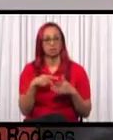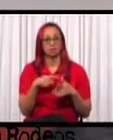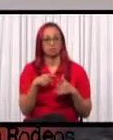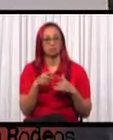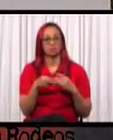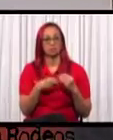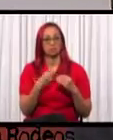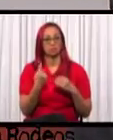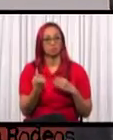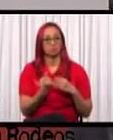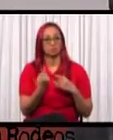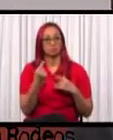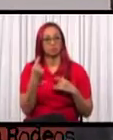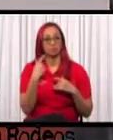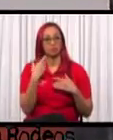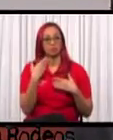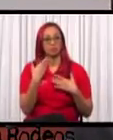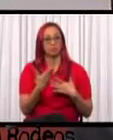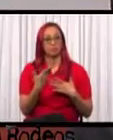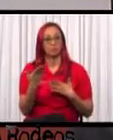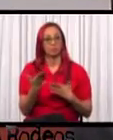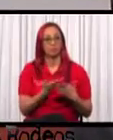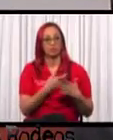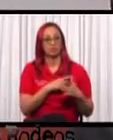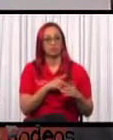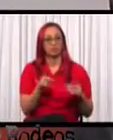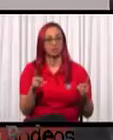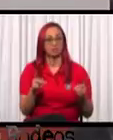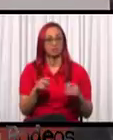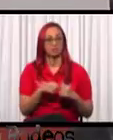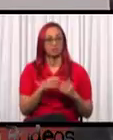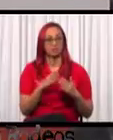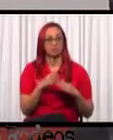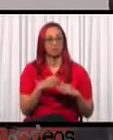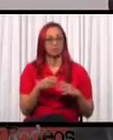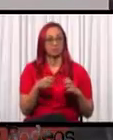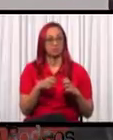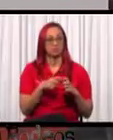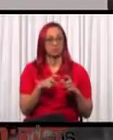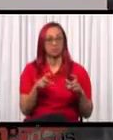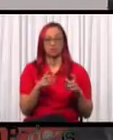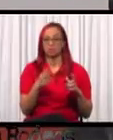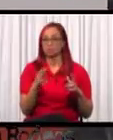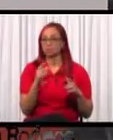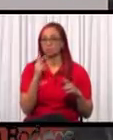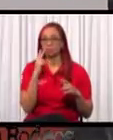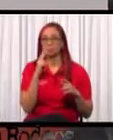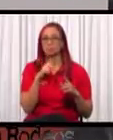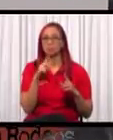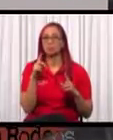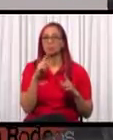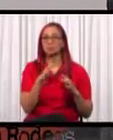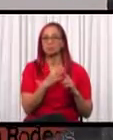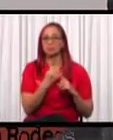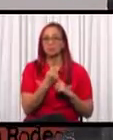el gobierno le va a devolver esa diferencia mediante un cheque, cosa que aquí no vemos. Pero ellos agarran